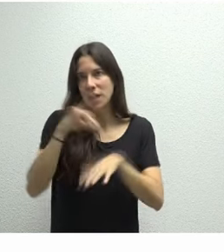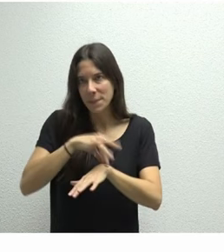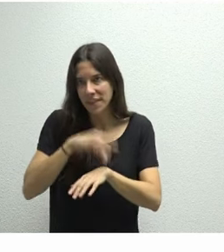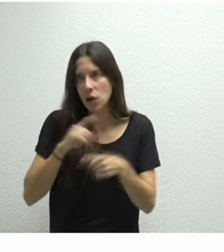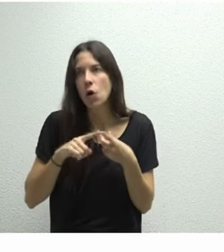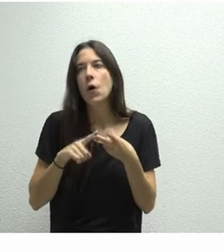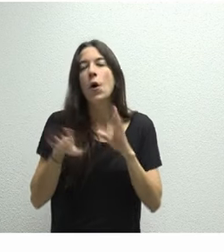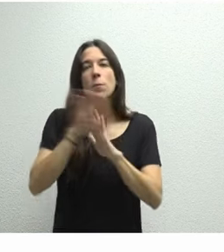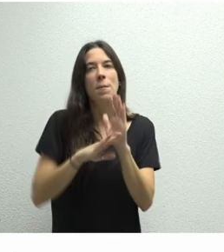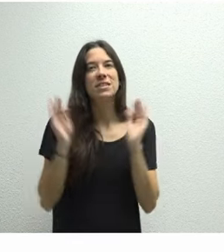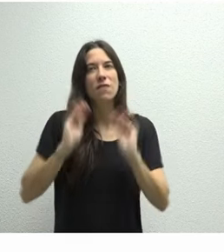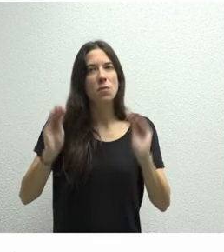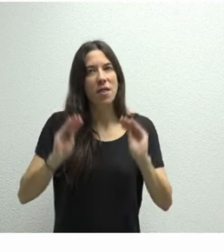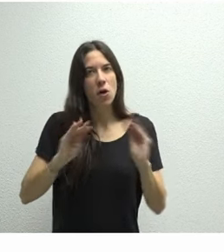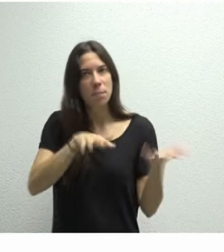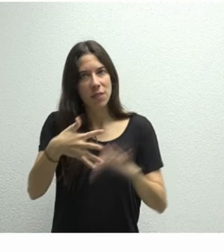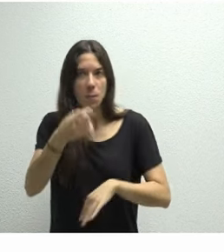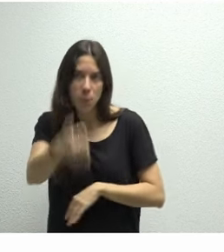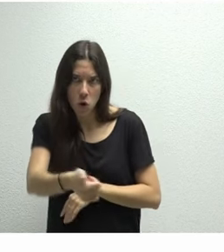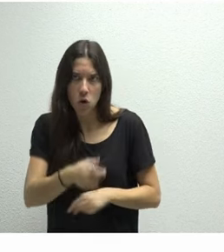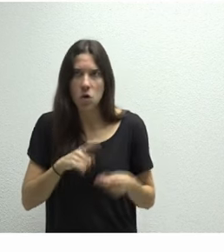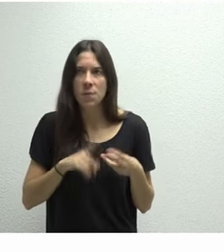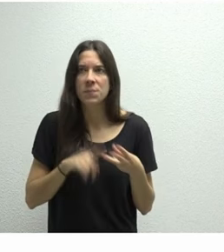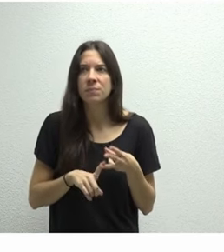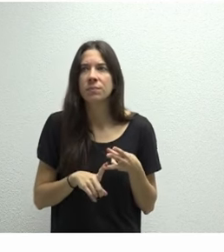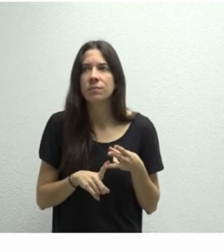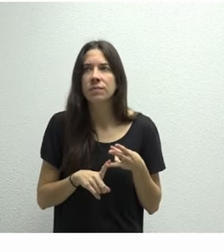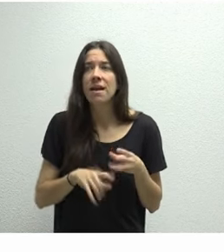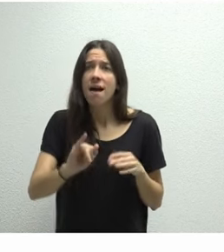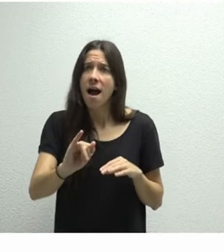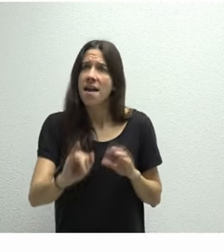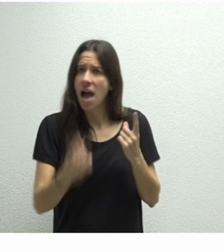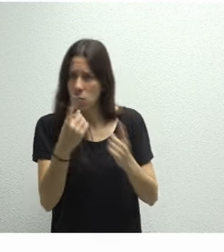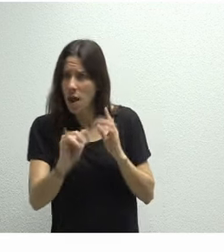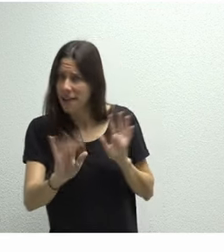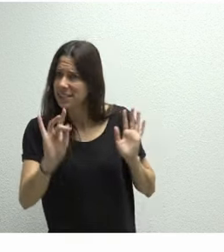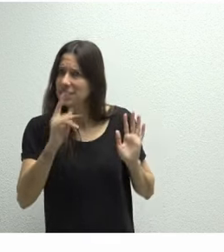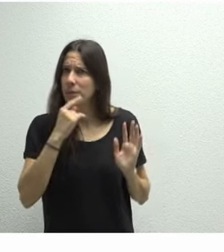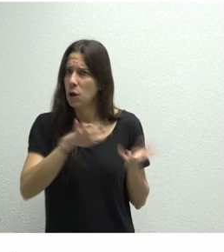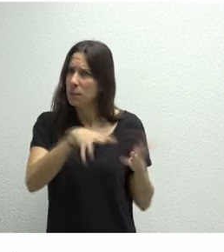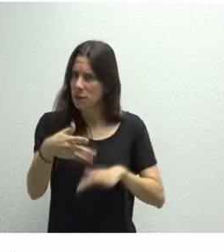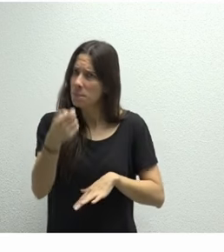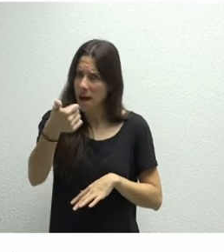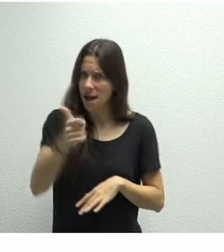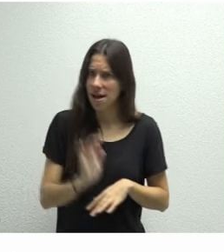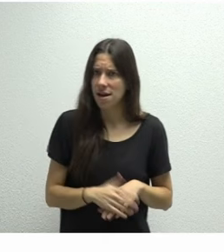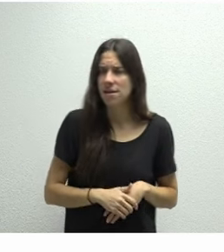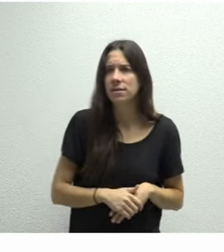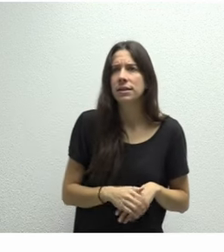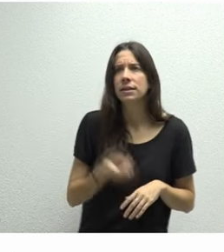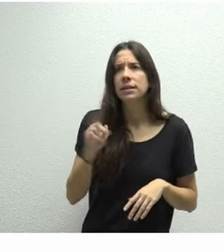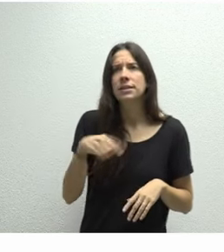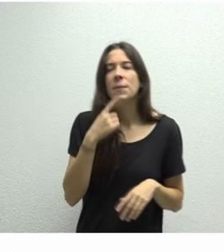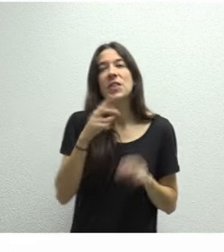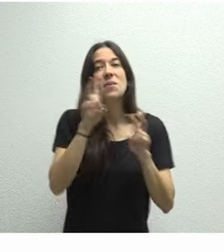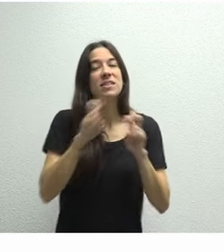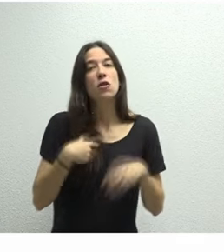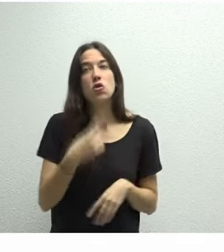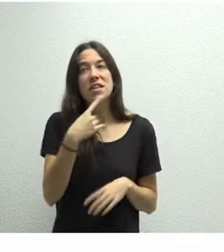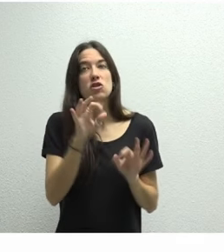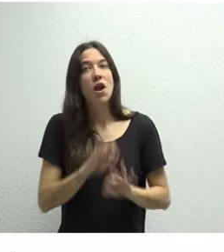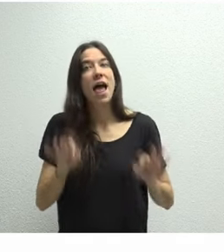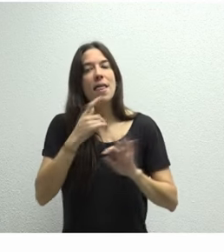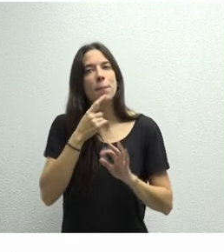formación haos haos lo hemos visto pero es una baja implementación investigación no he dicho nada pero hay